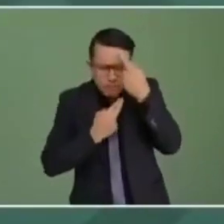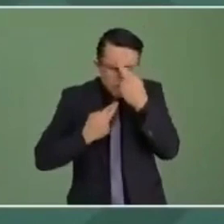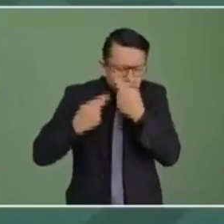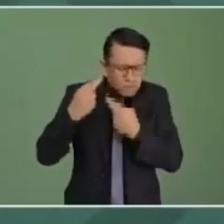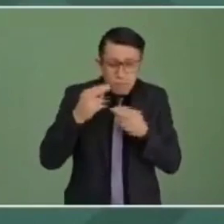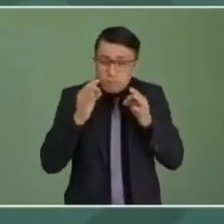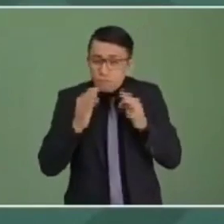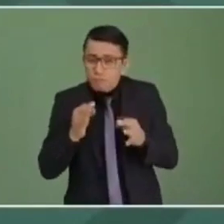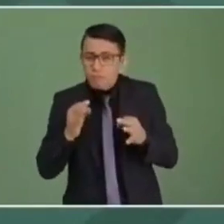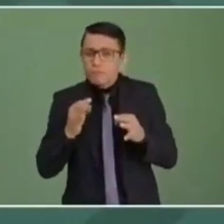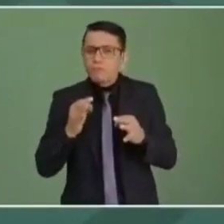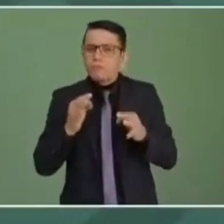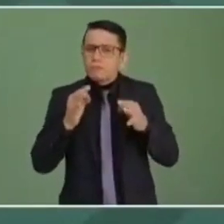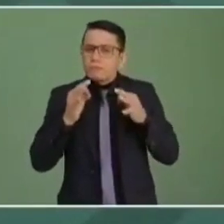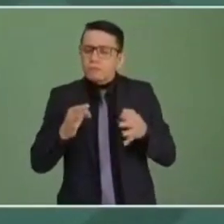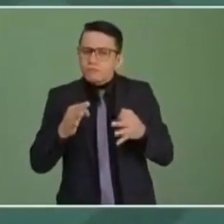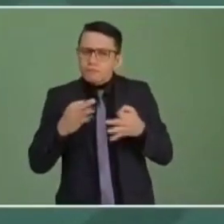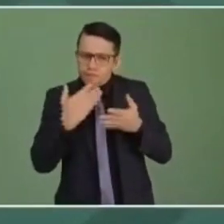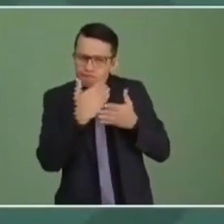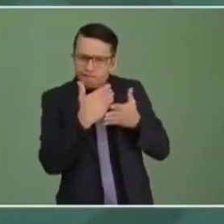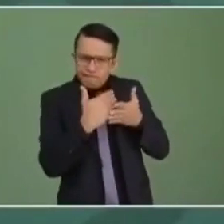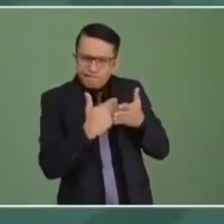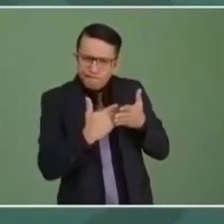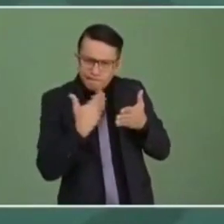no se esté